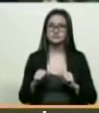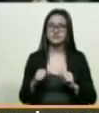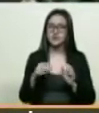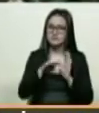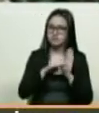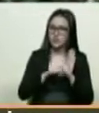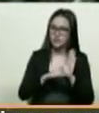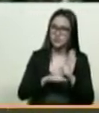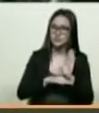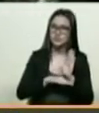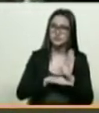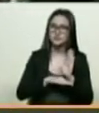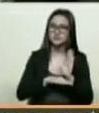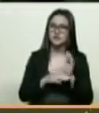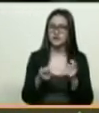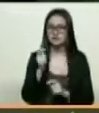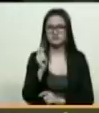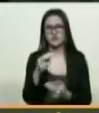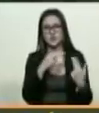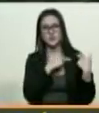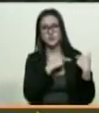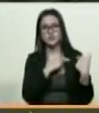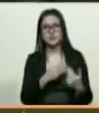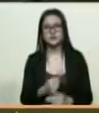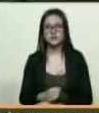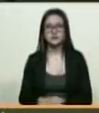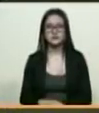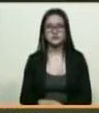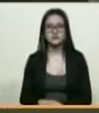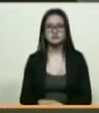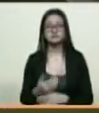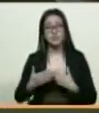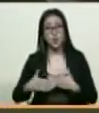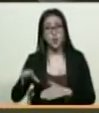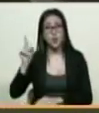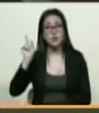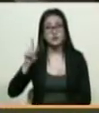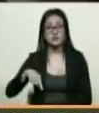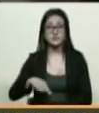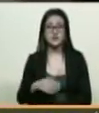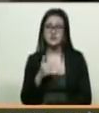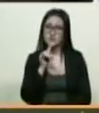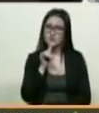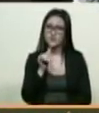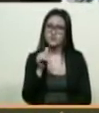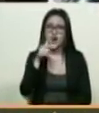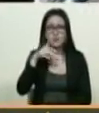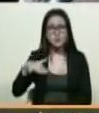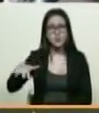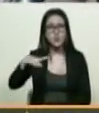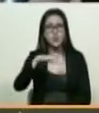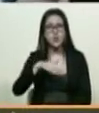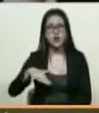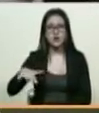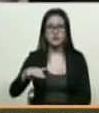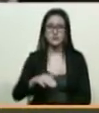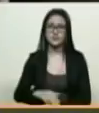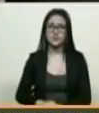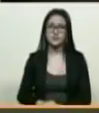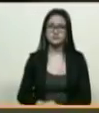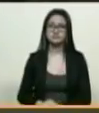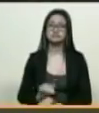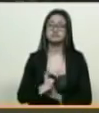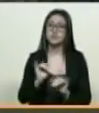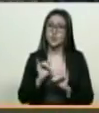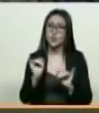establecido para esta tarea. Bueno, además de eso, debo informarle al pueblo de Venezuela que ya